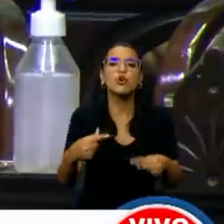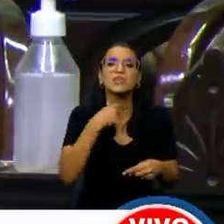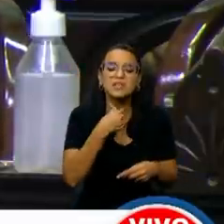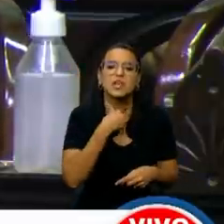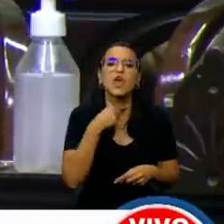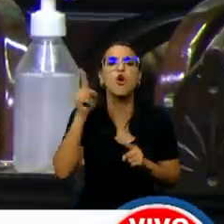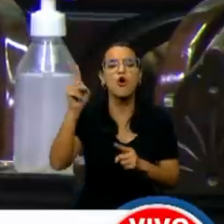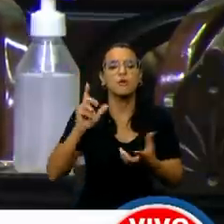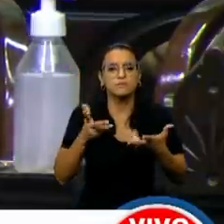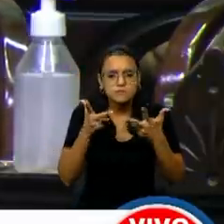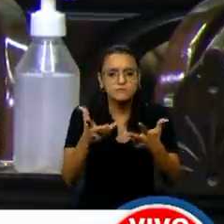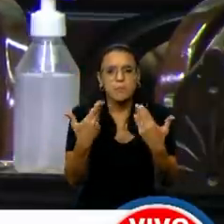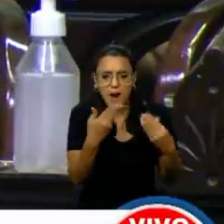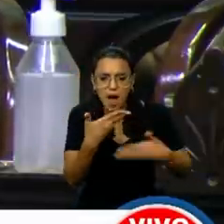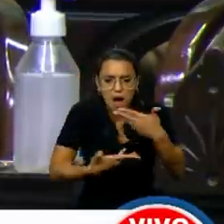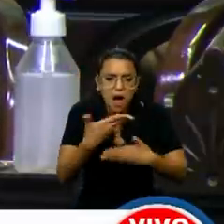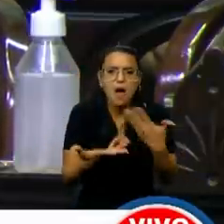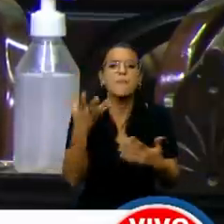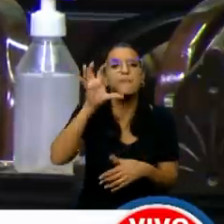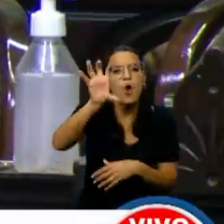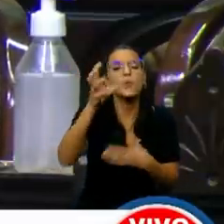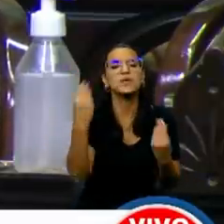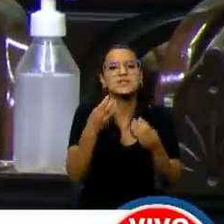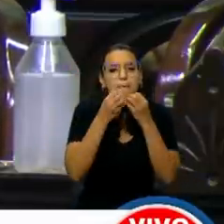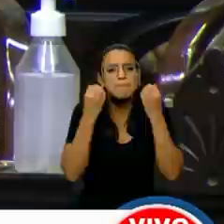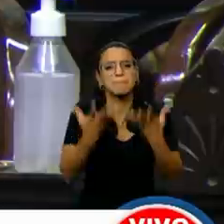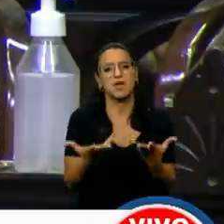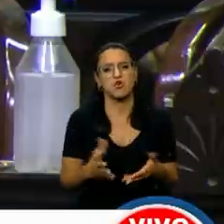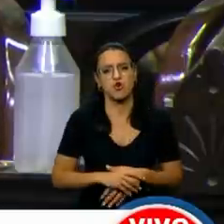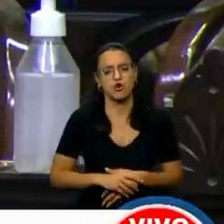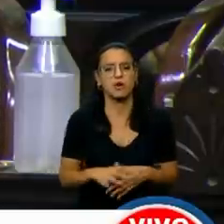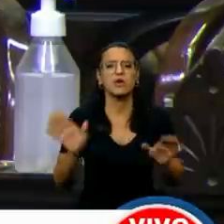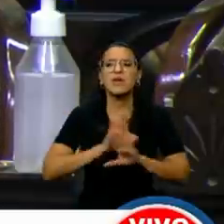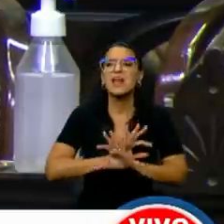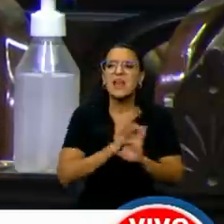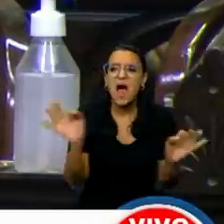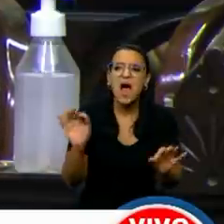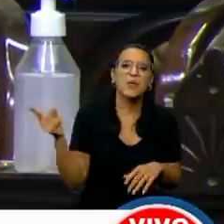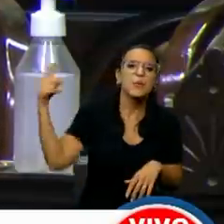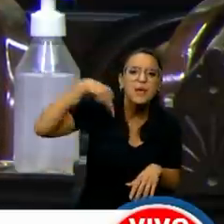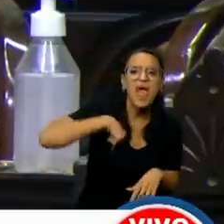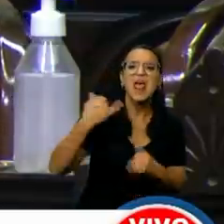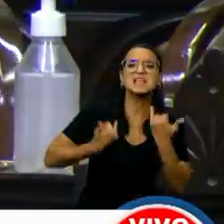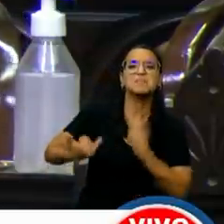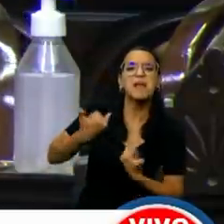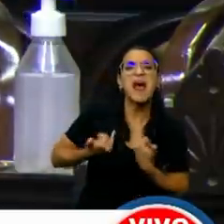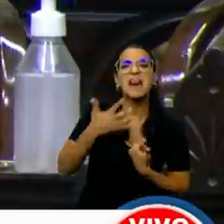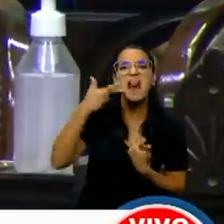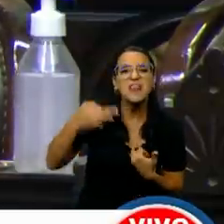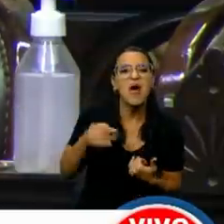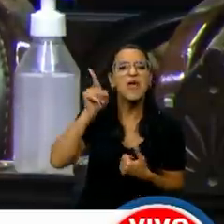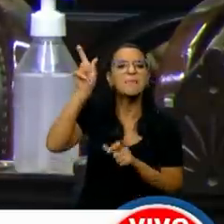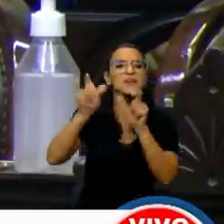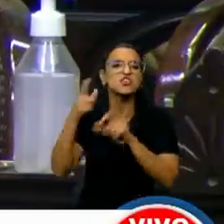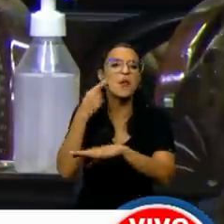ser la voz de ellos para conducir nuestra provincia a una provincia mejor nadie tiene que venir a explicarme la realidad de los